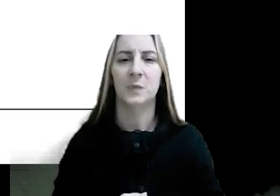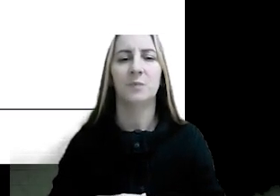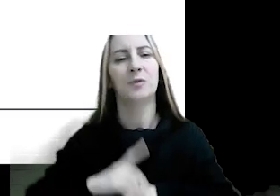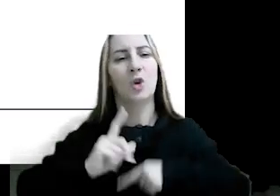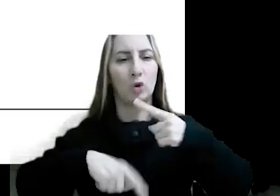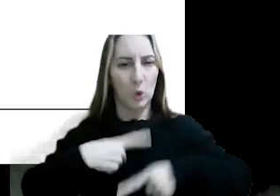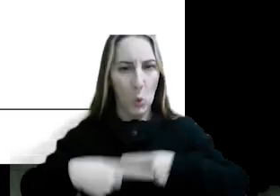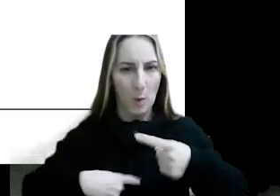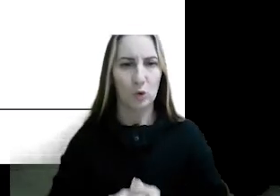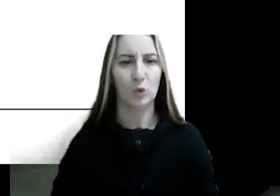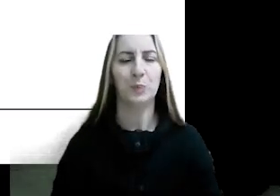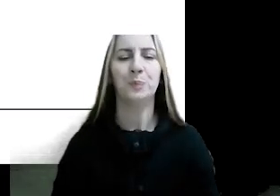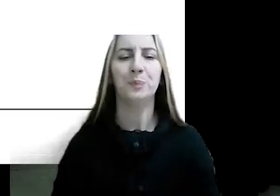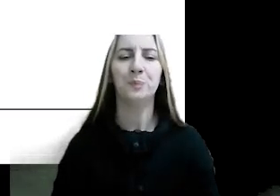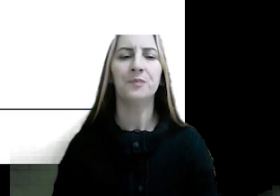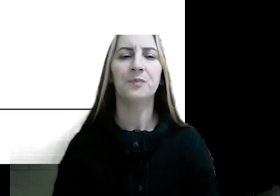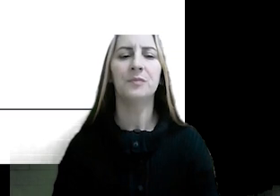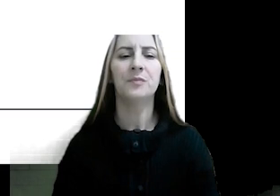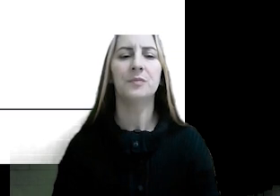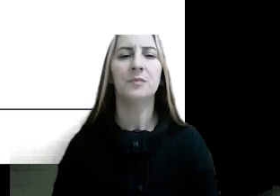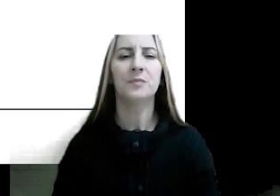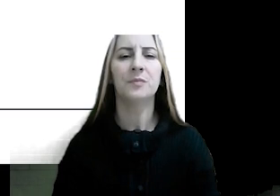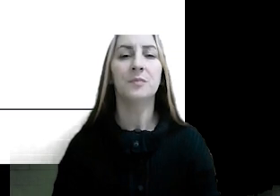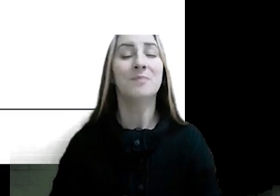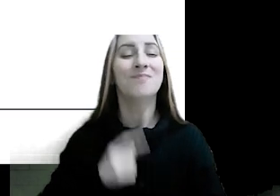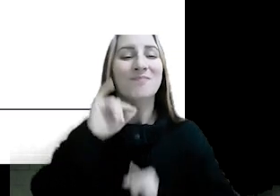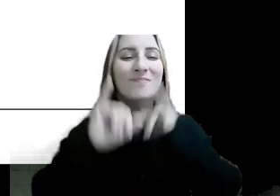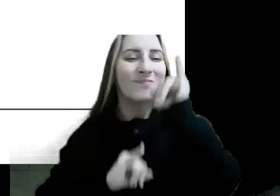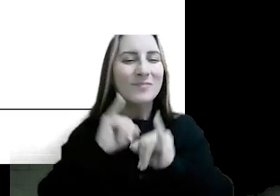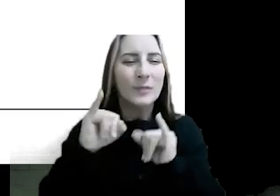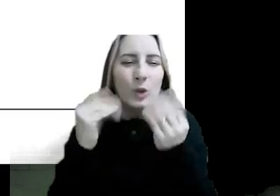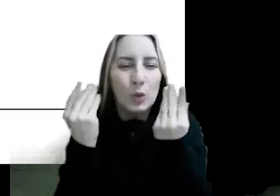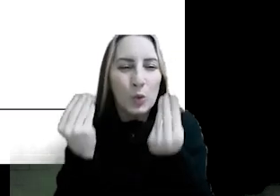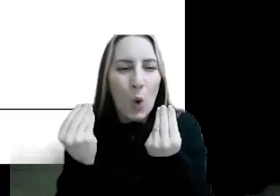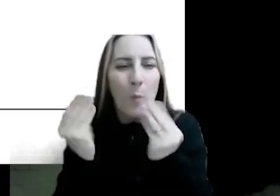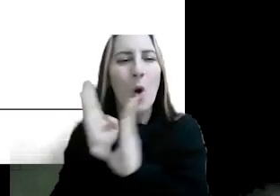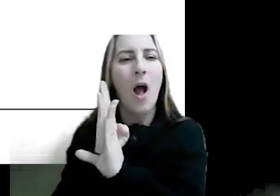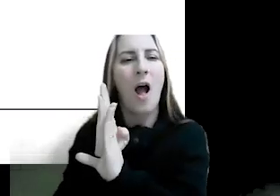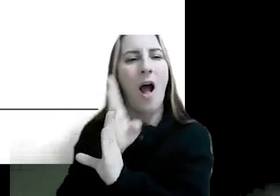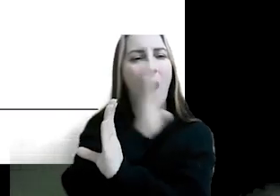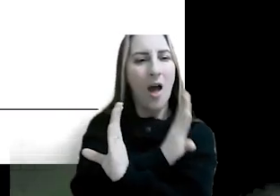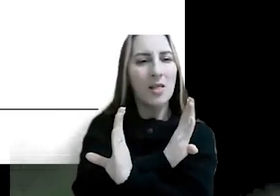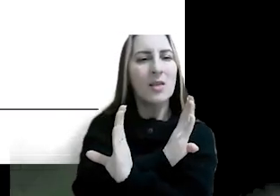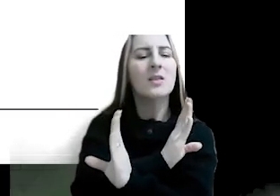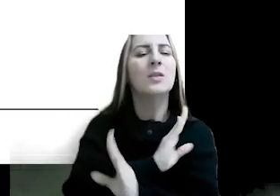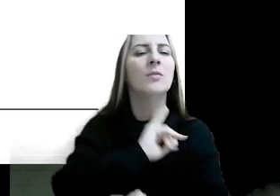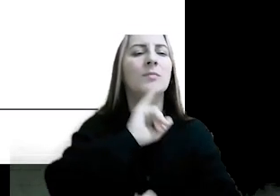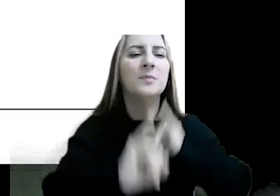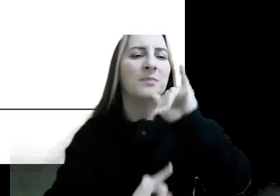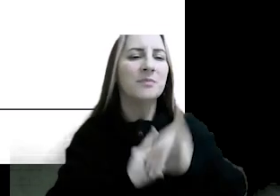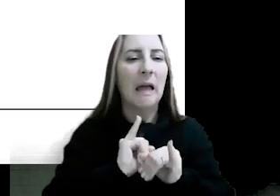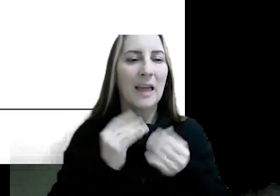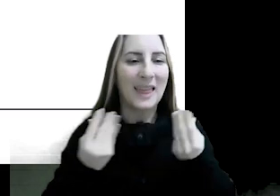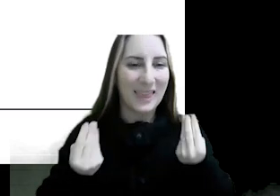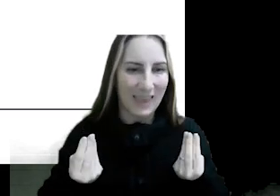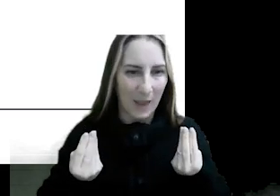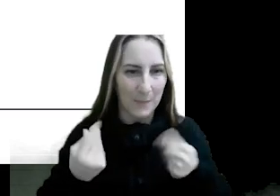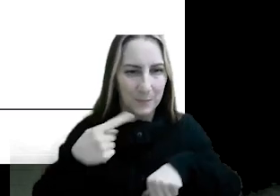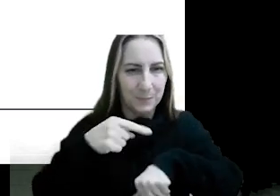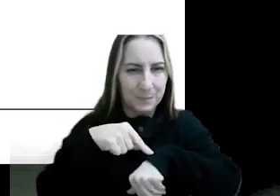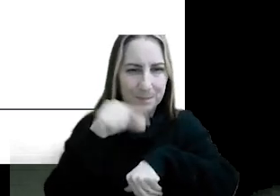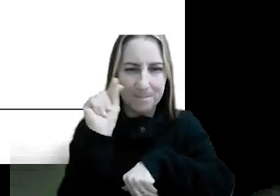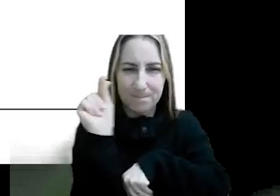Entonces, pero para poder llegar a explicar el cómo, primero tengo que hablar un poquitito del qué. Y me voy a tomar un